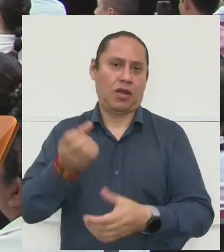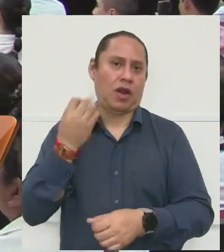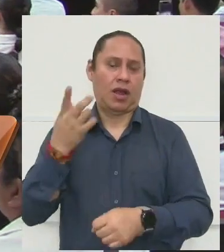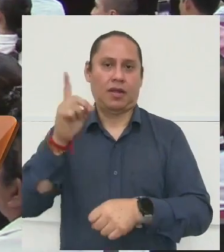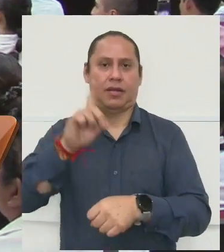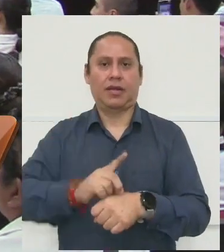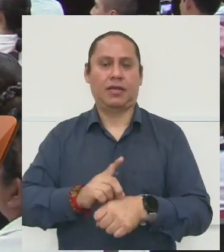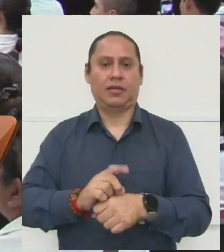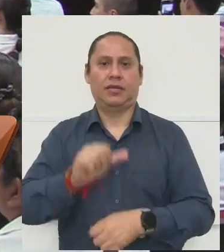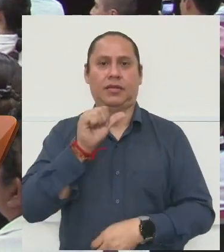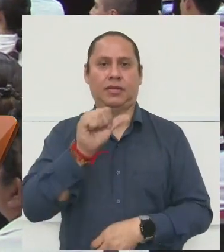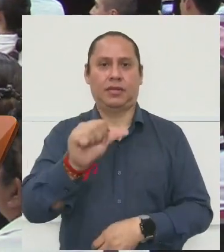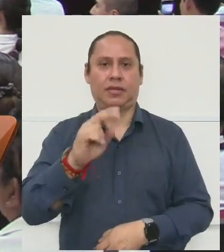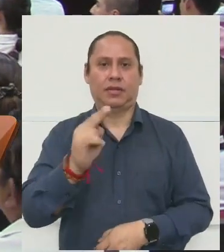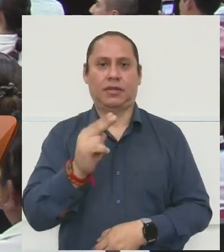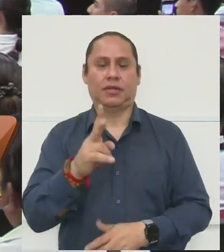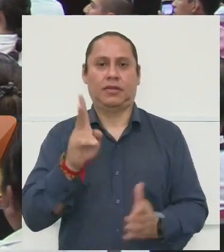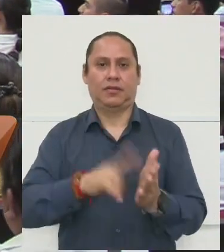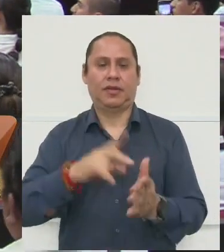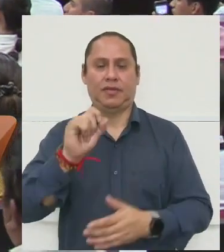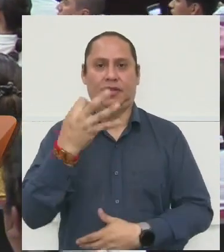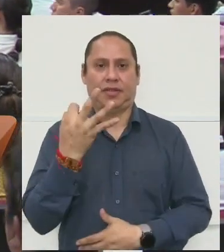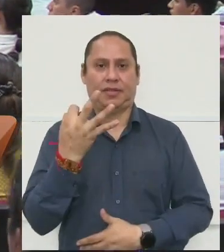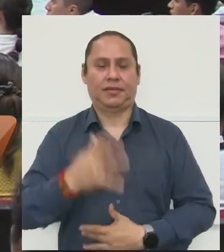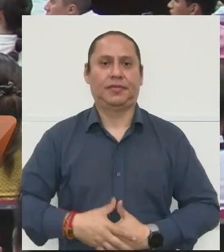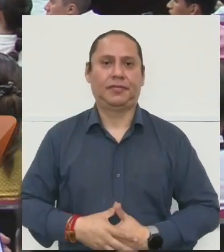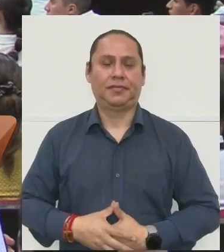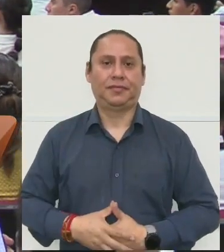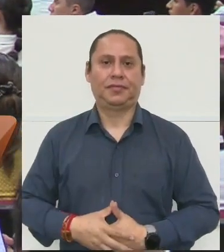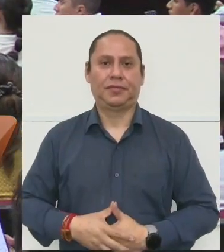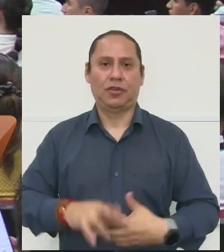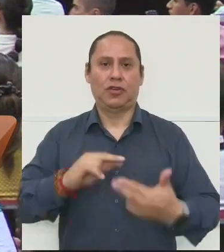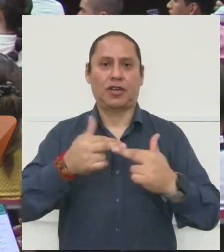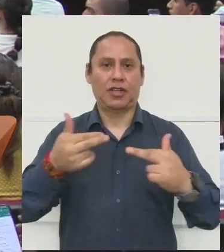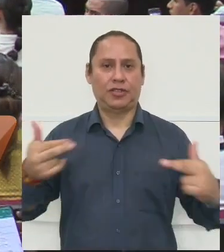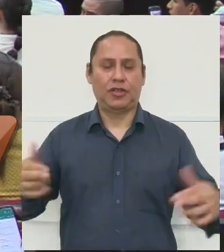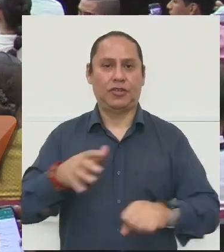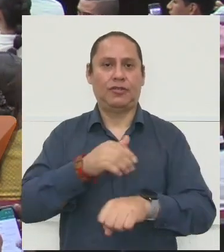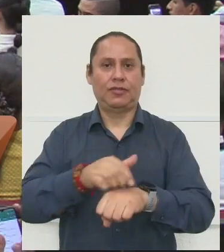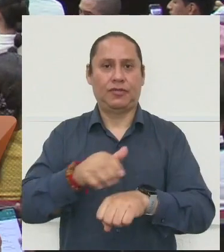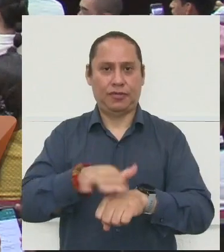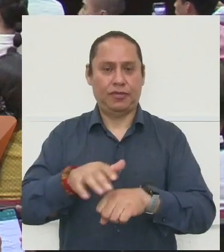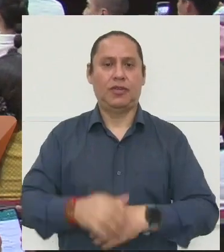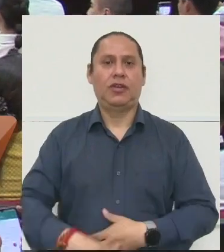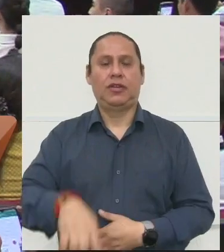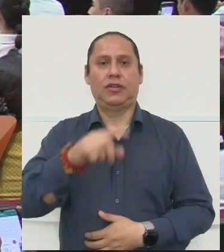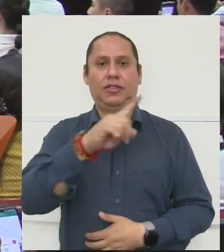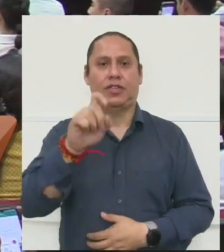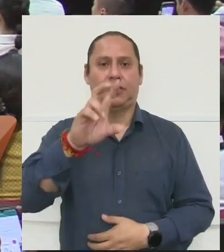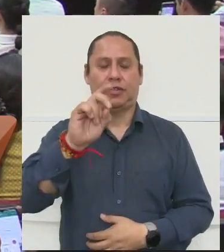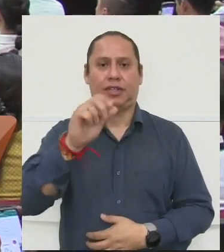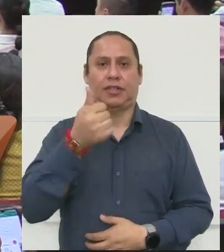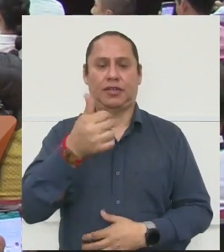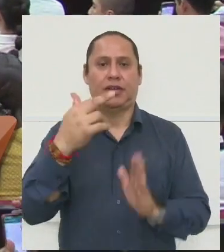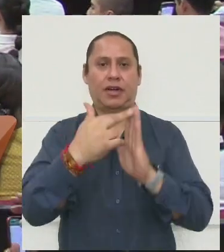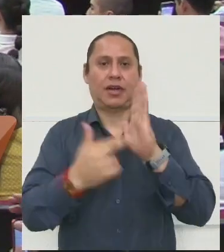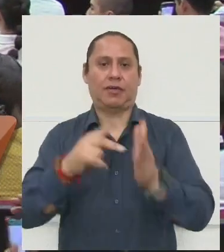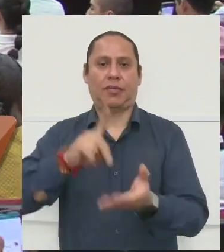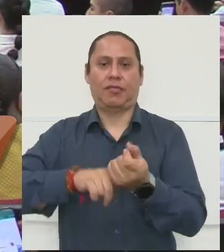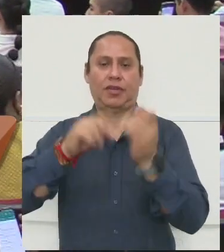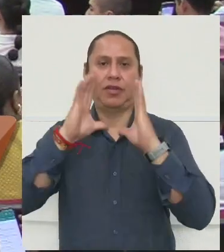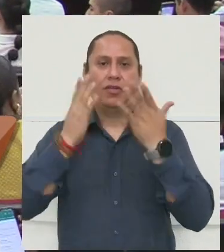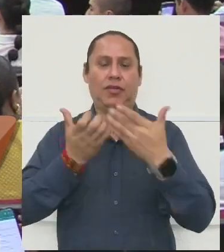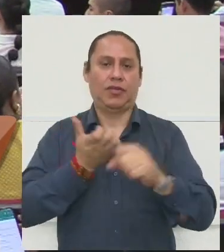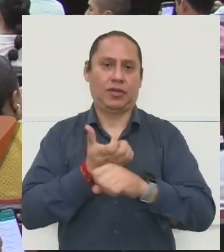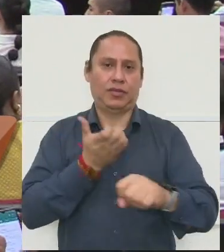sesión celebrada el día 16 de noviembre de 2023 con relación al numeral 136 del reglamento interior